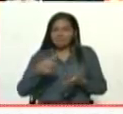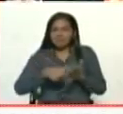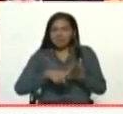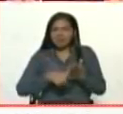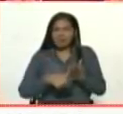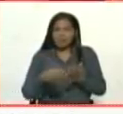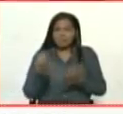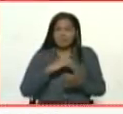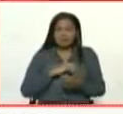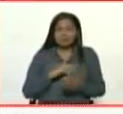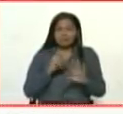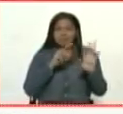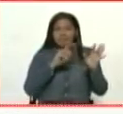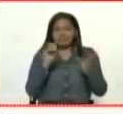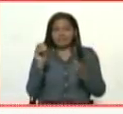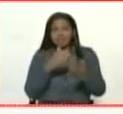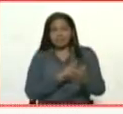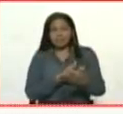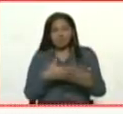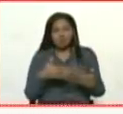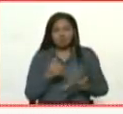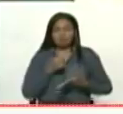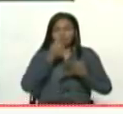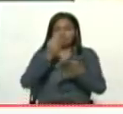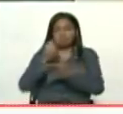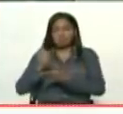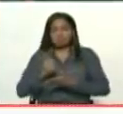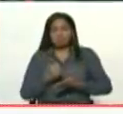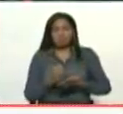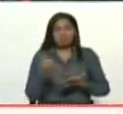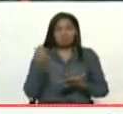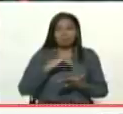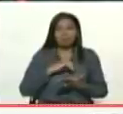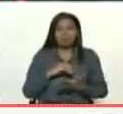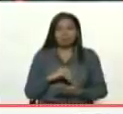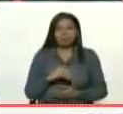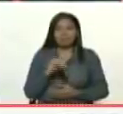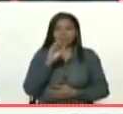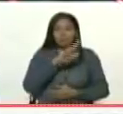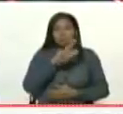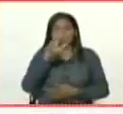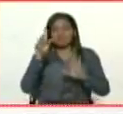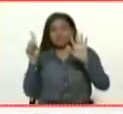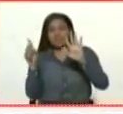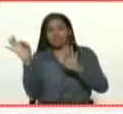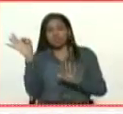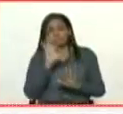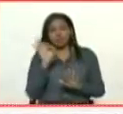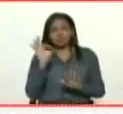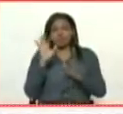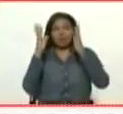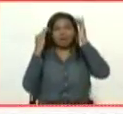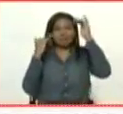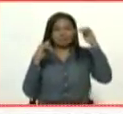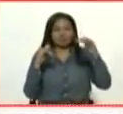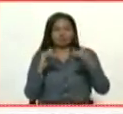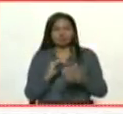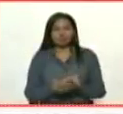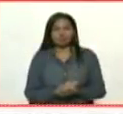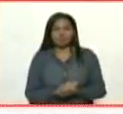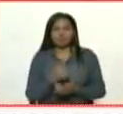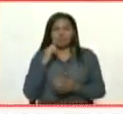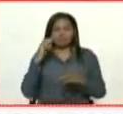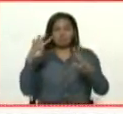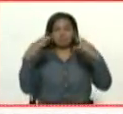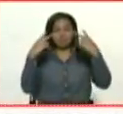más de 70 millones de bonos. El 56%. Atención, quien me